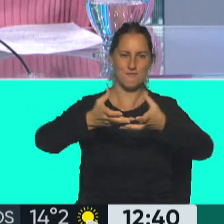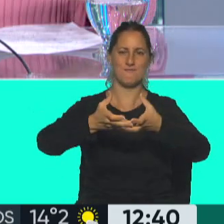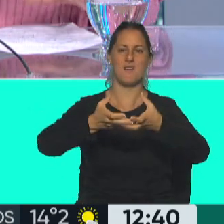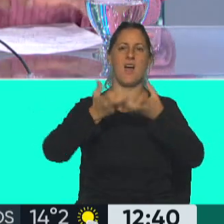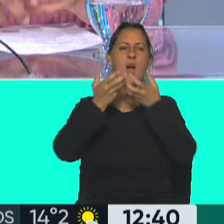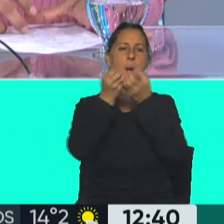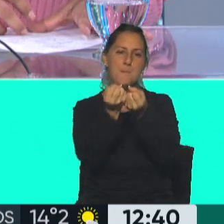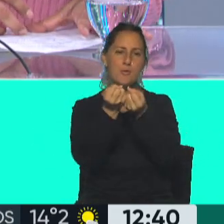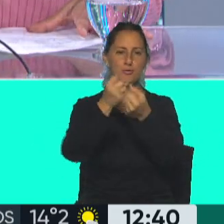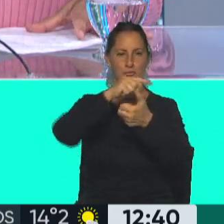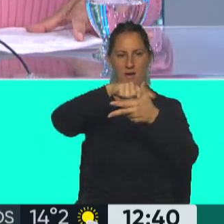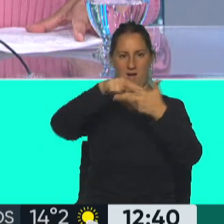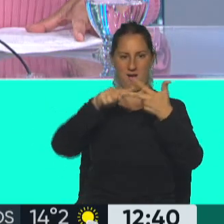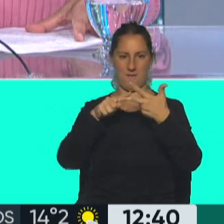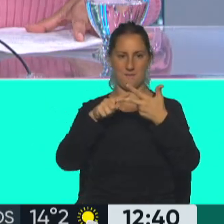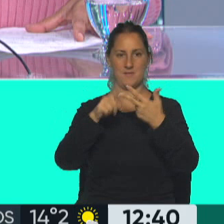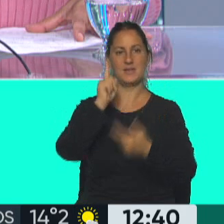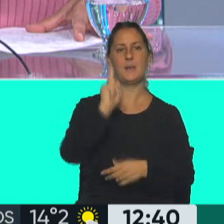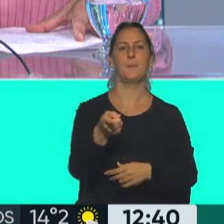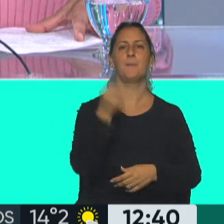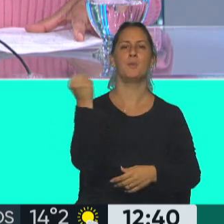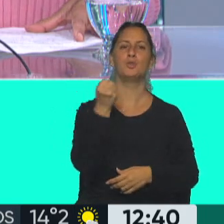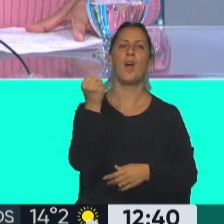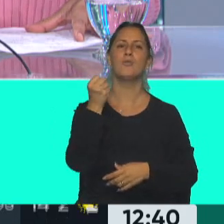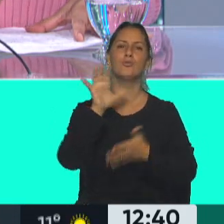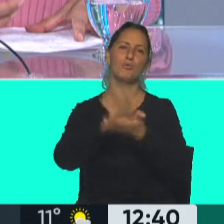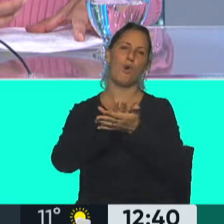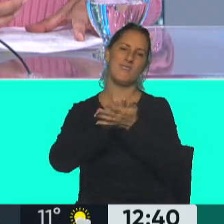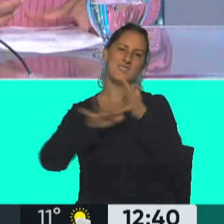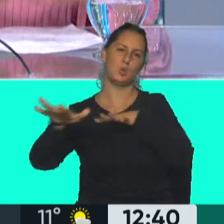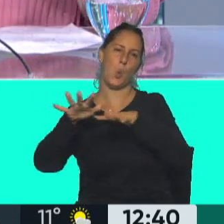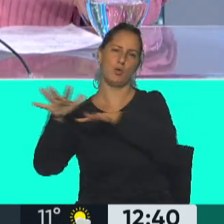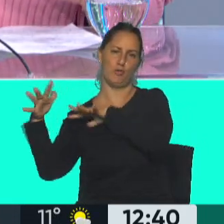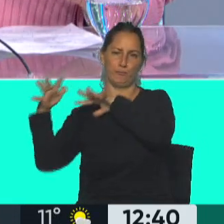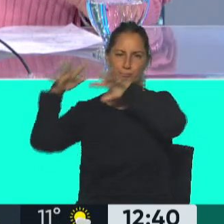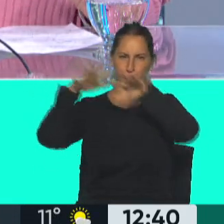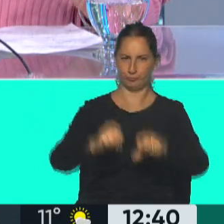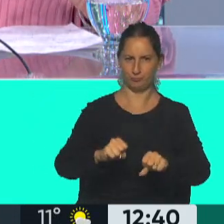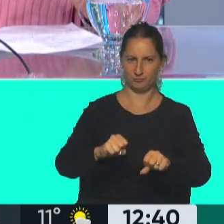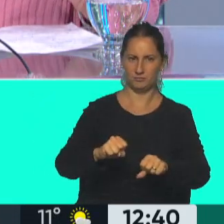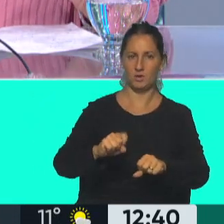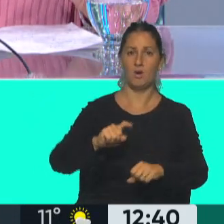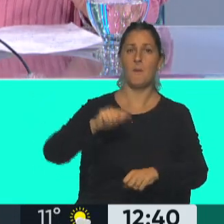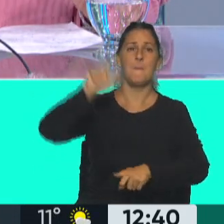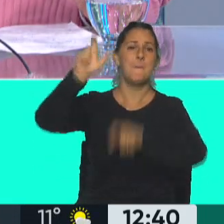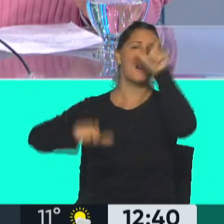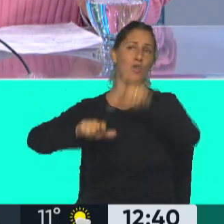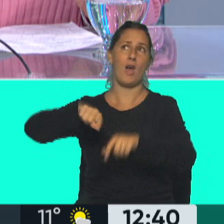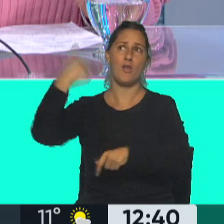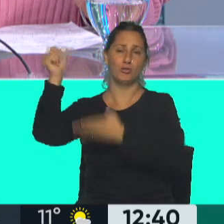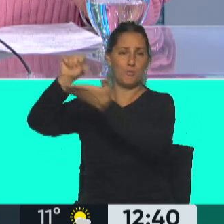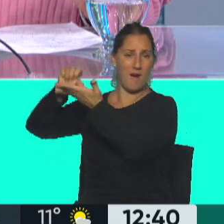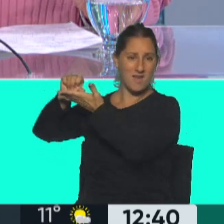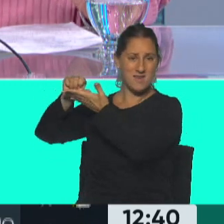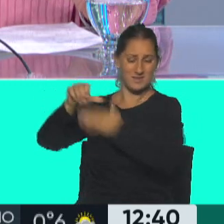apoyarse mutuamente y algo muy importante que es el colonialismo no como otros de afuera venían